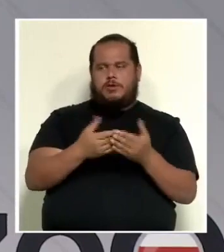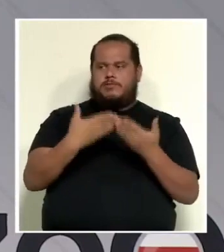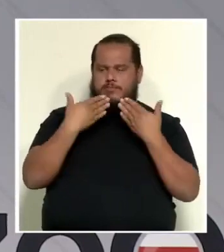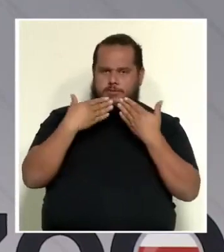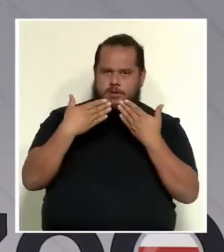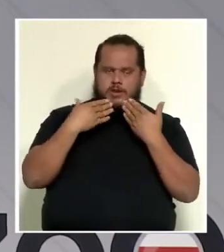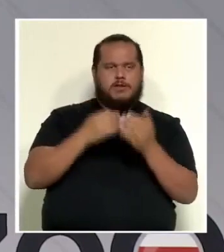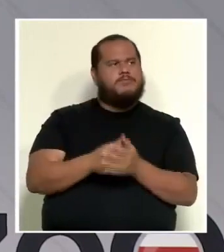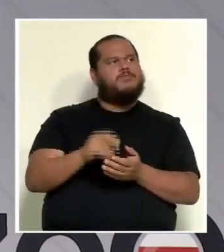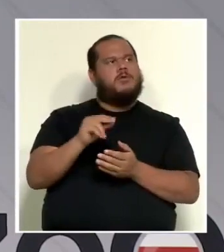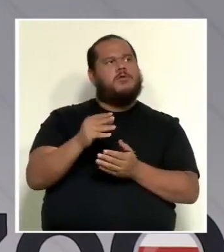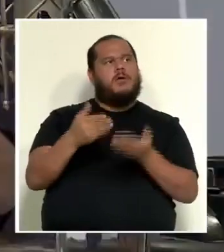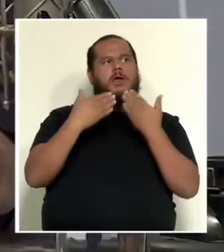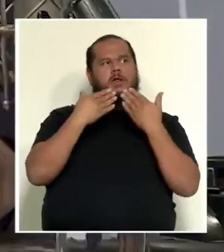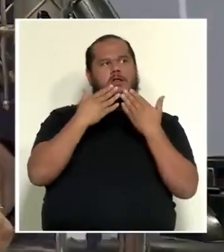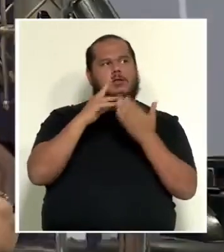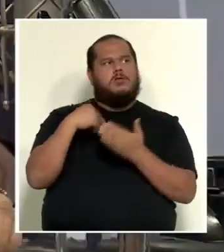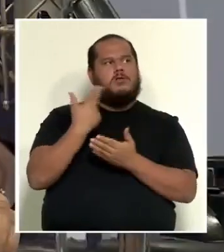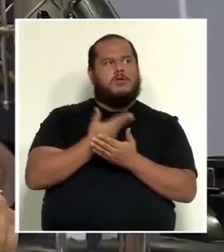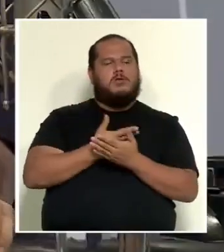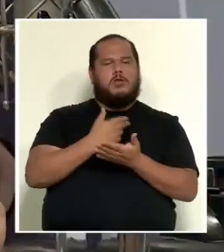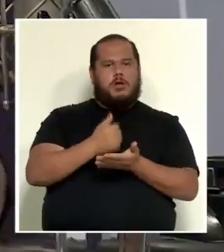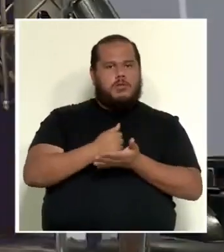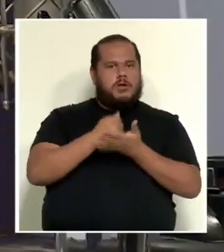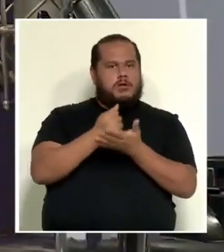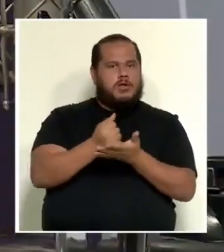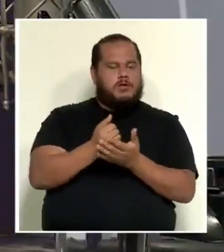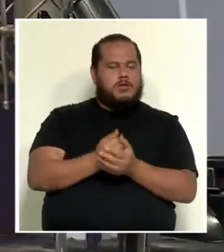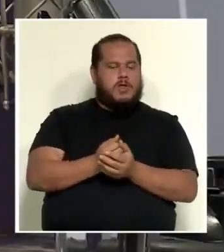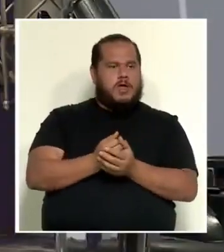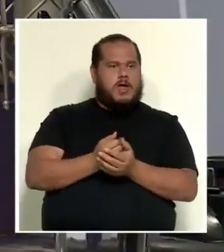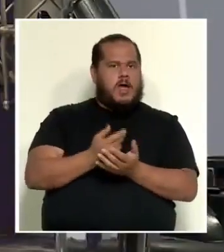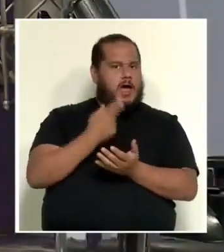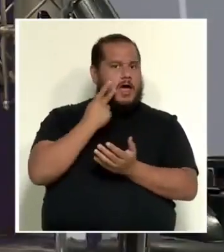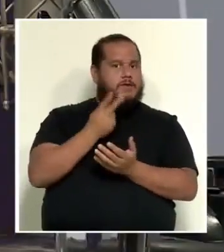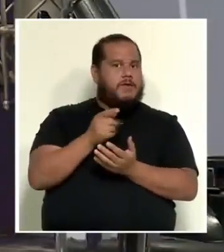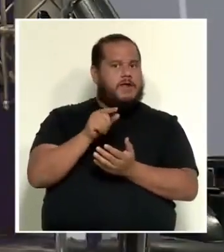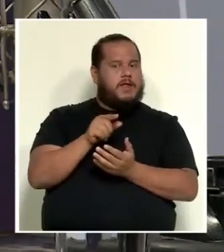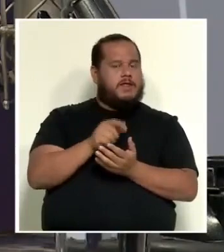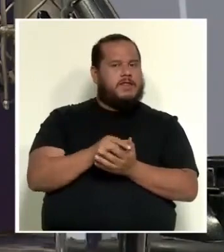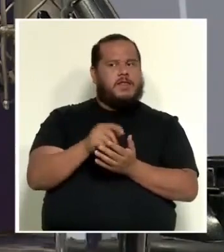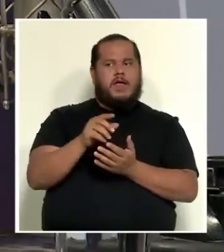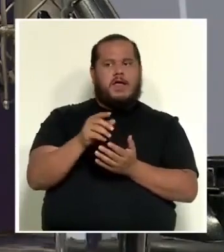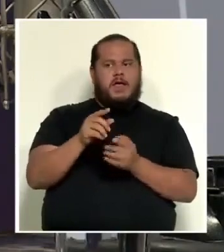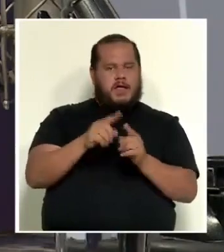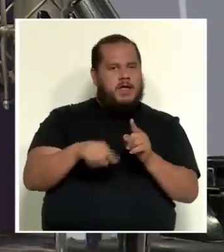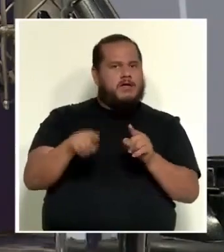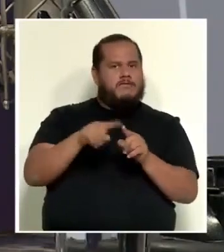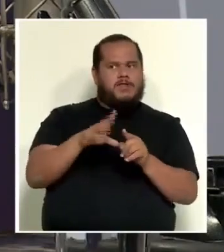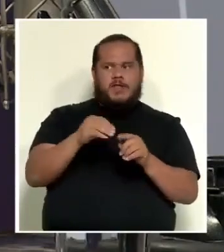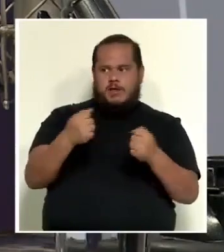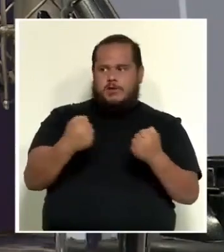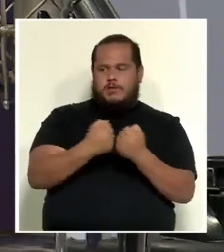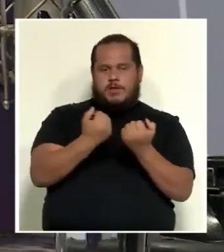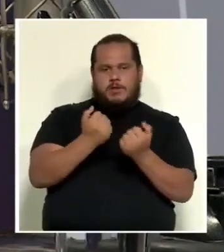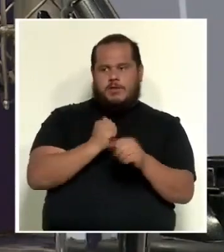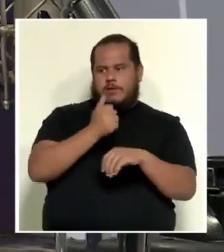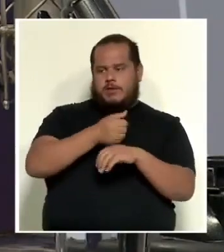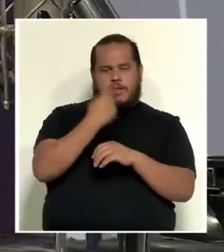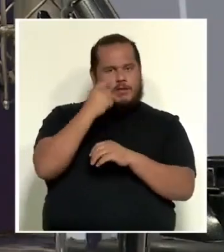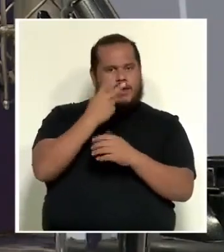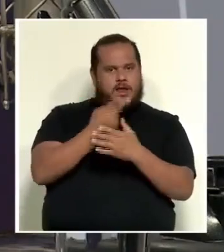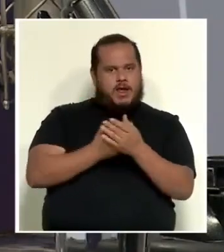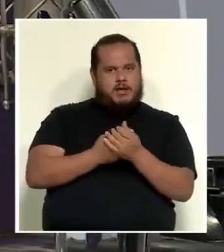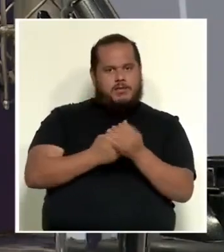No, agradecidos nosotros por que nos ayudes a dimensionar esta fase y los desafíos que plantean para